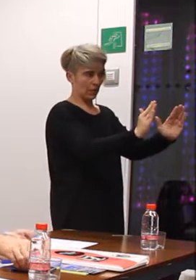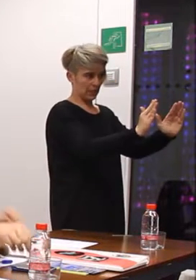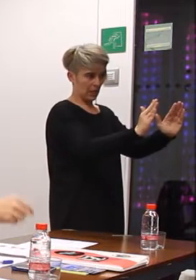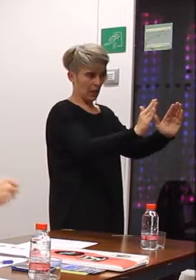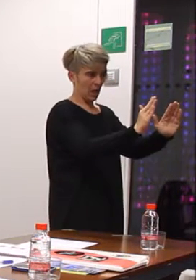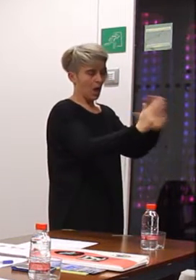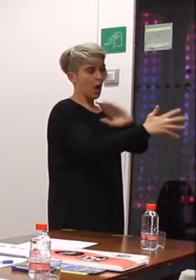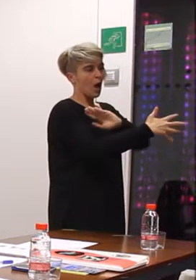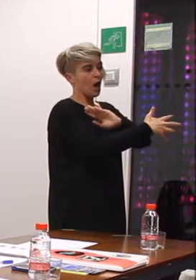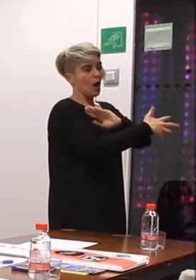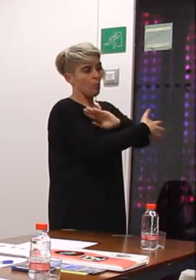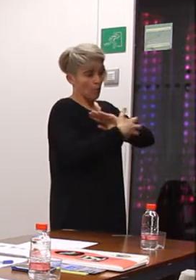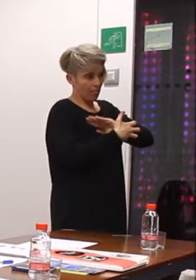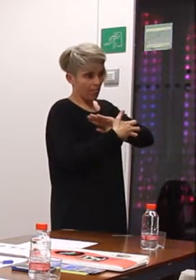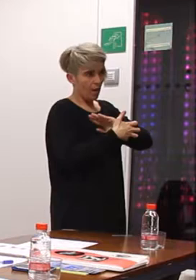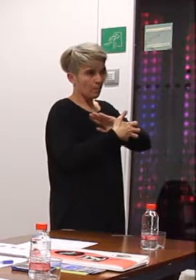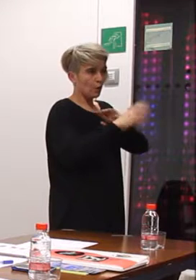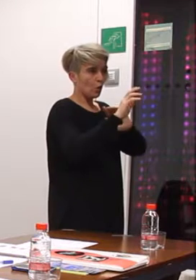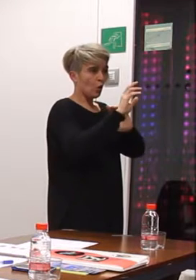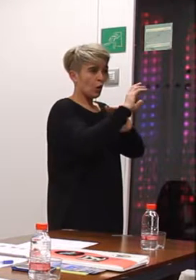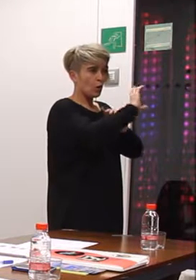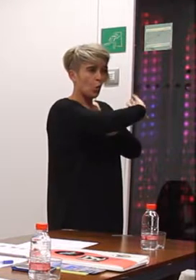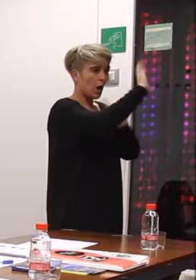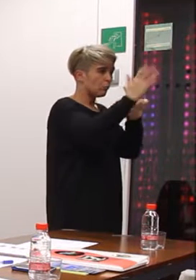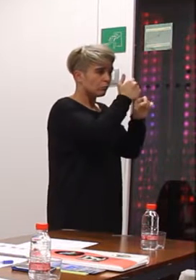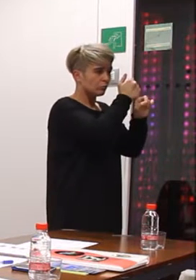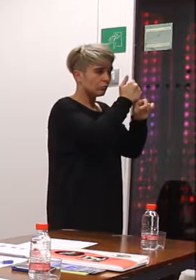pobreza de las personas que padecen